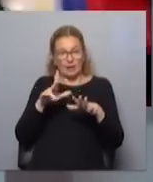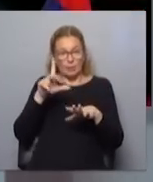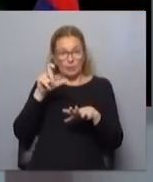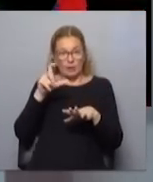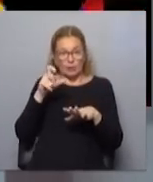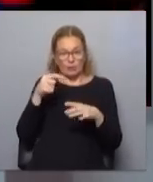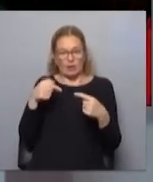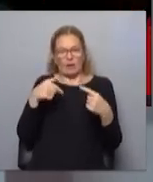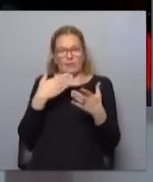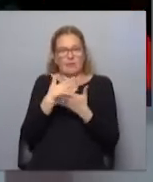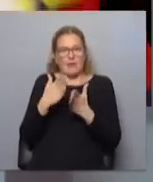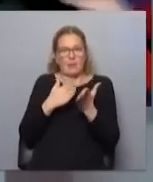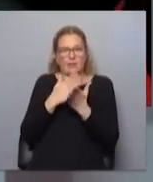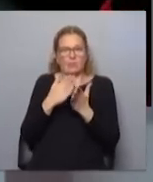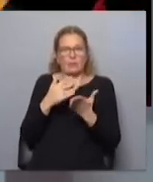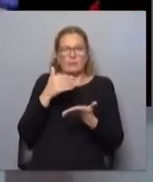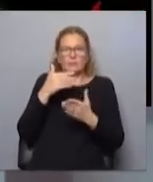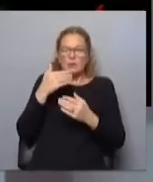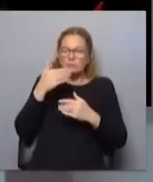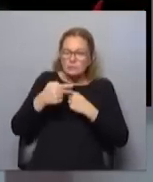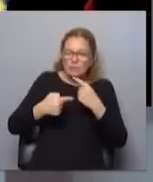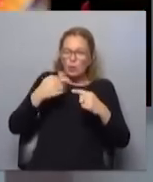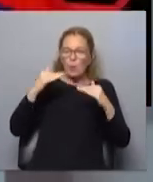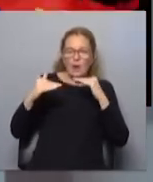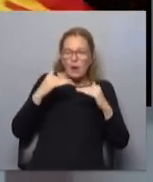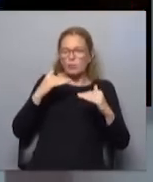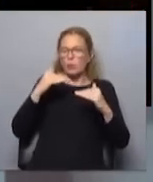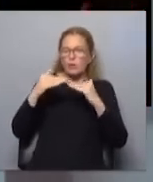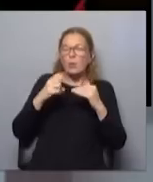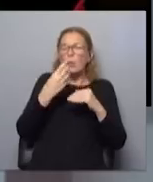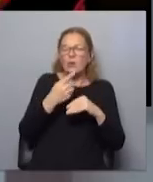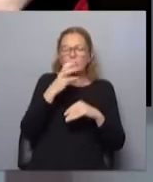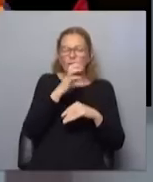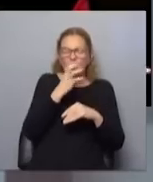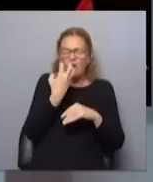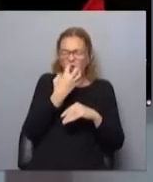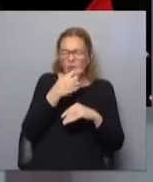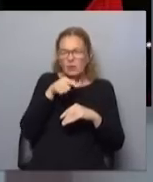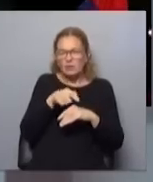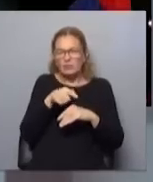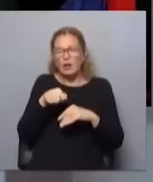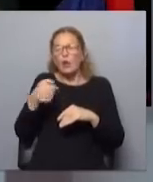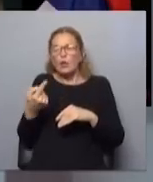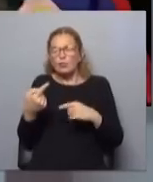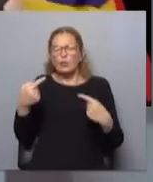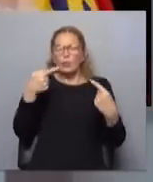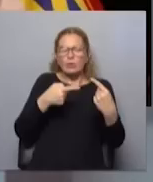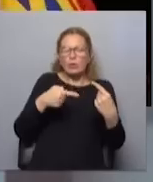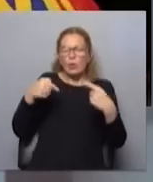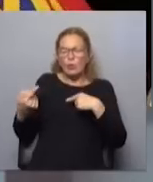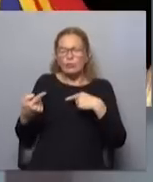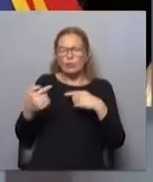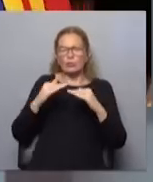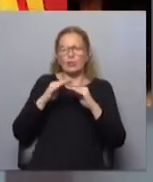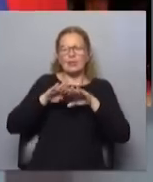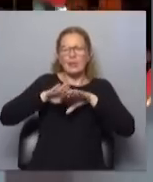perversa de permanentemente estar comparando cuantas cosas feas tiene el otro o cuántas cosas